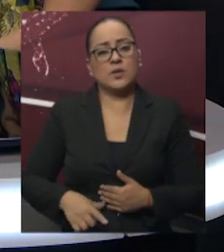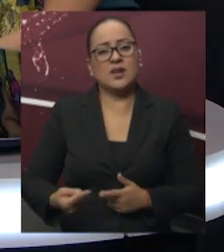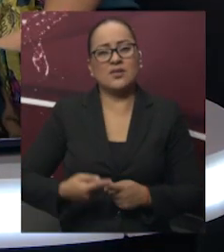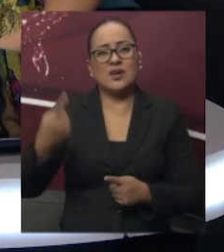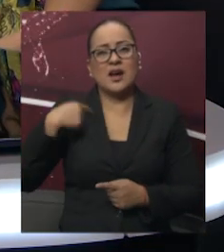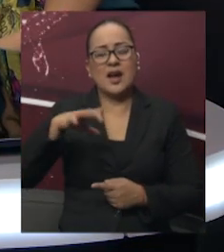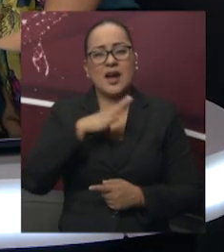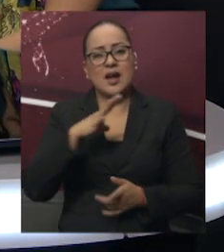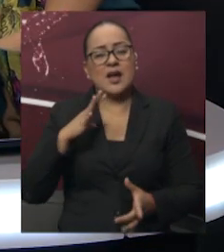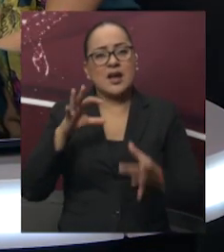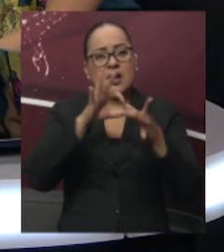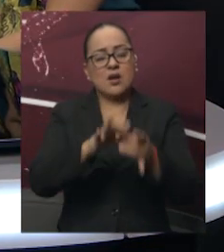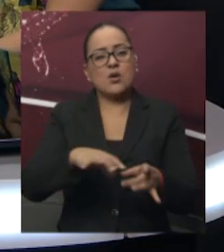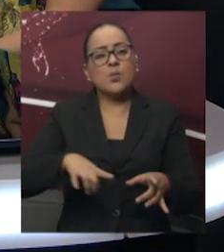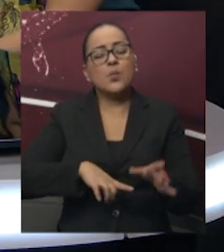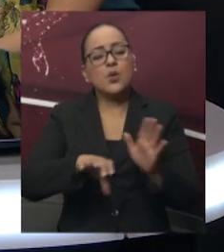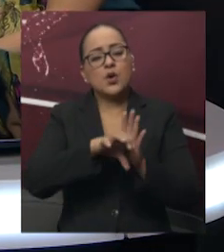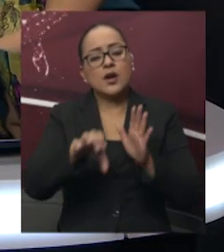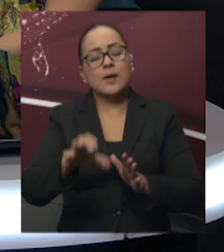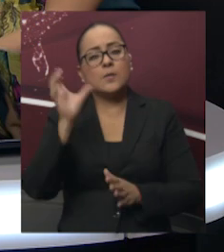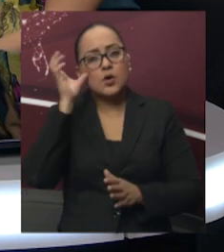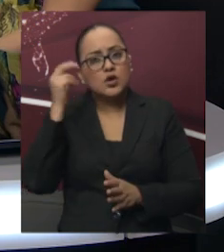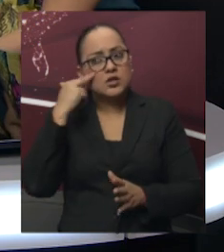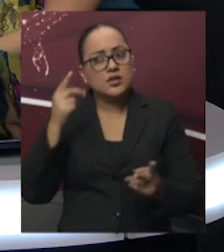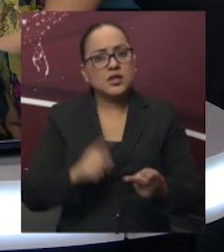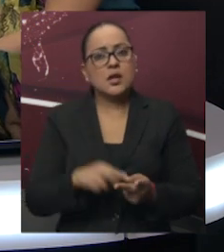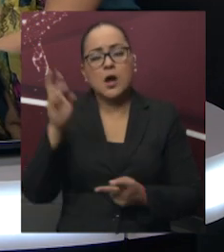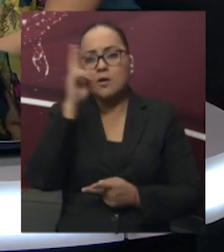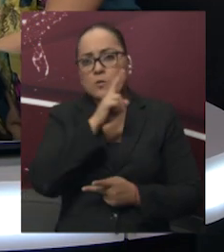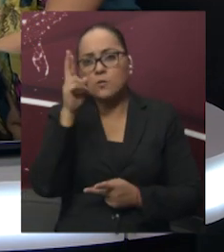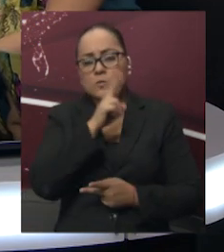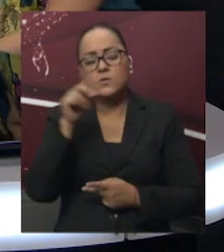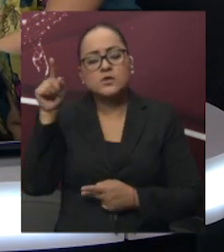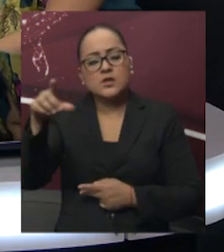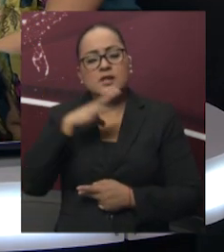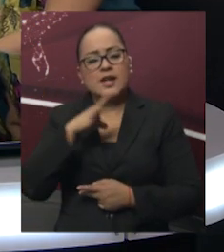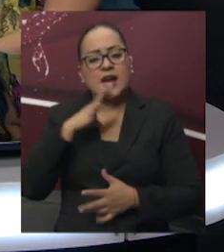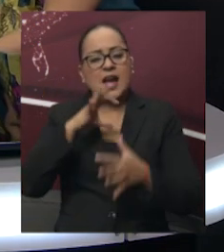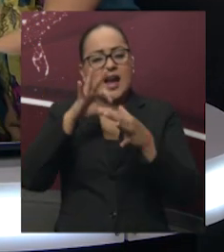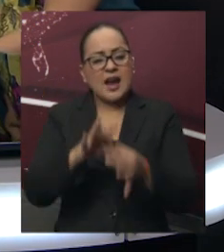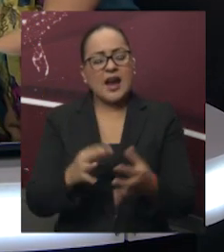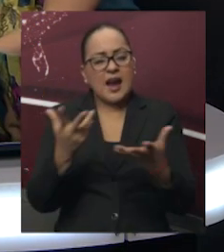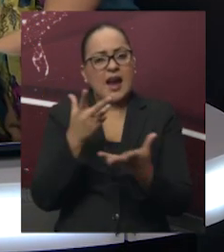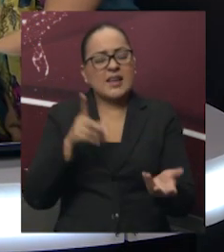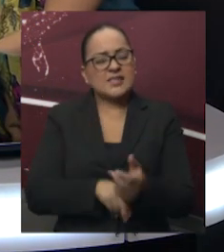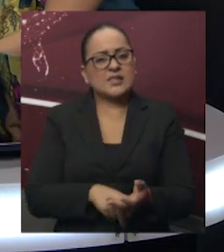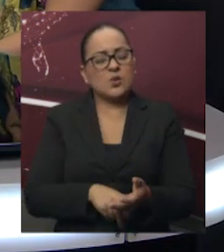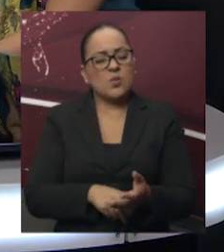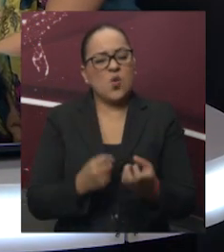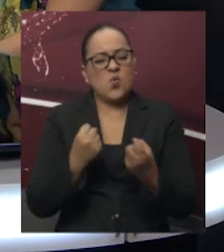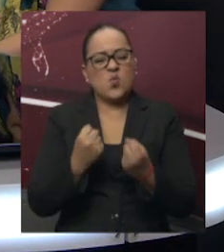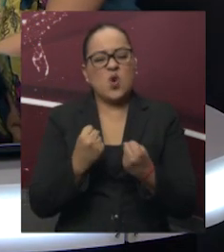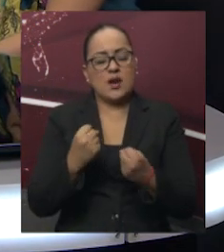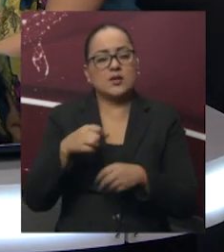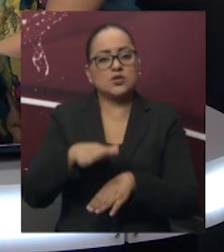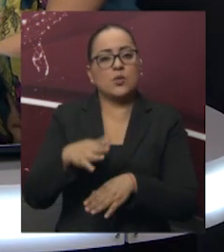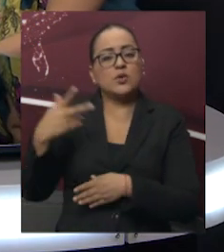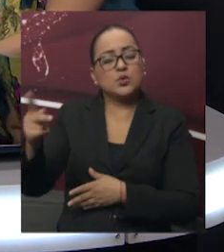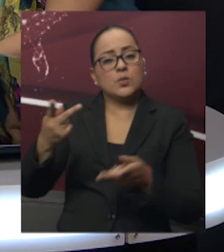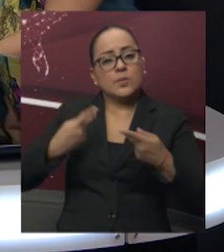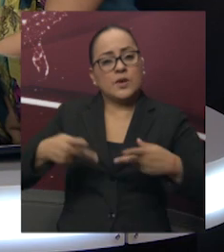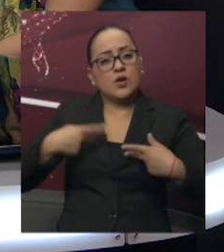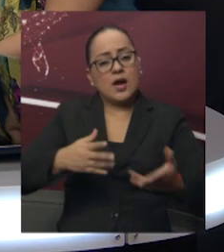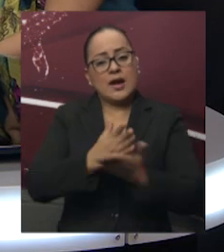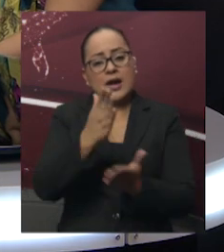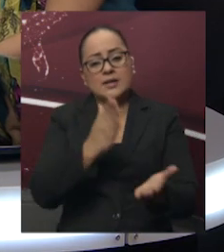así decirlo, a gobiernos como el gobierno chino o el gobierno ruso, que son muy restrictivos respecto al acceso de sus ciudadanos